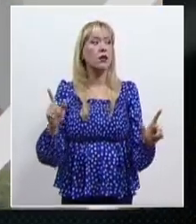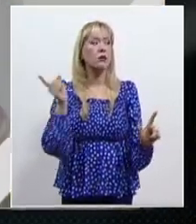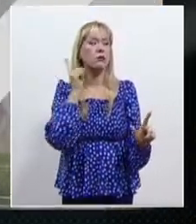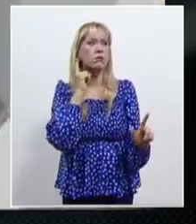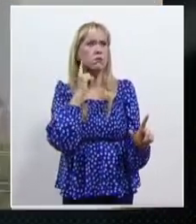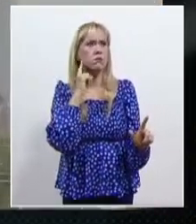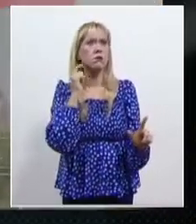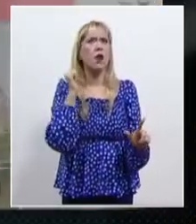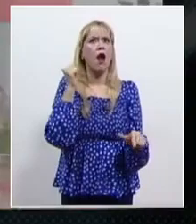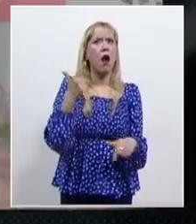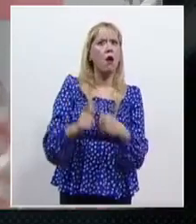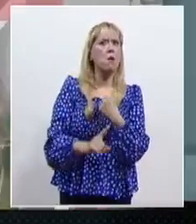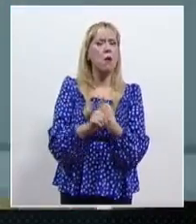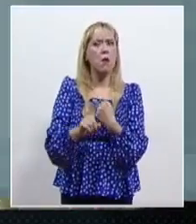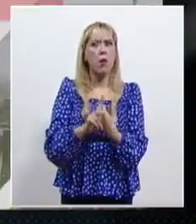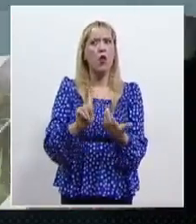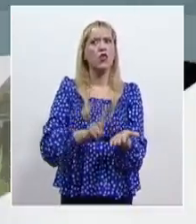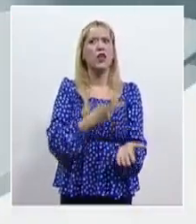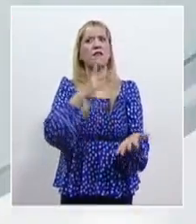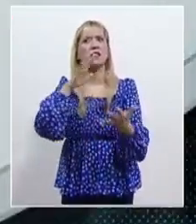registrado alguna reincidencia.